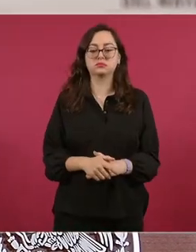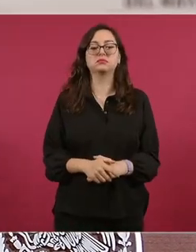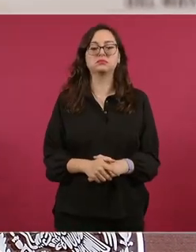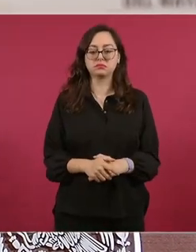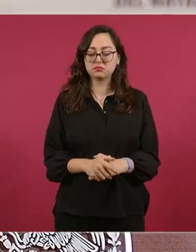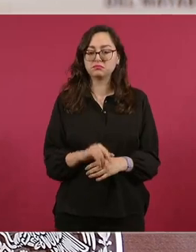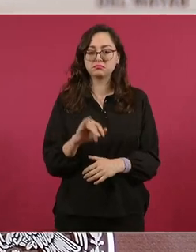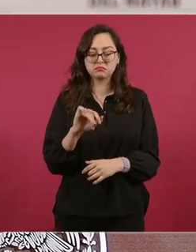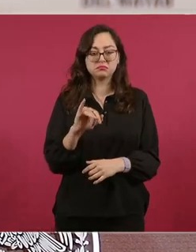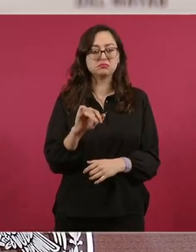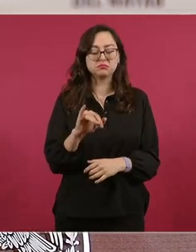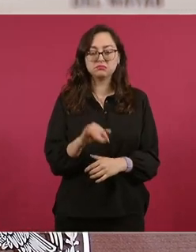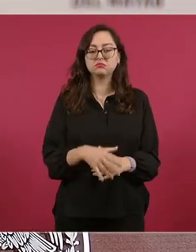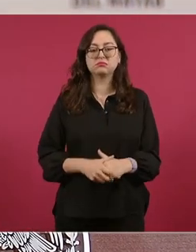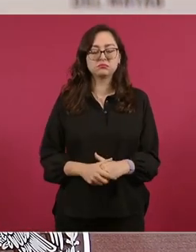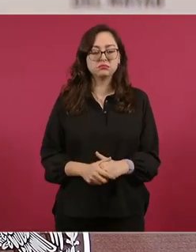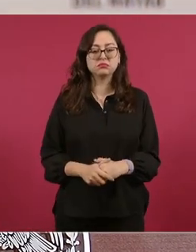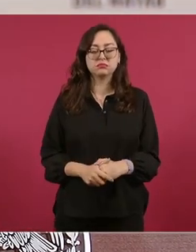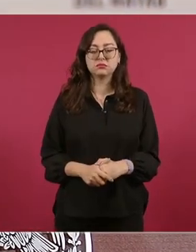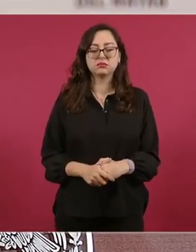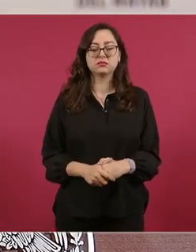hay